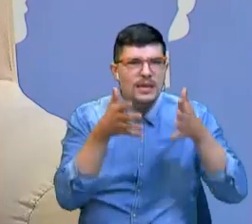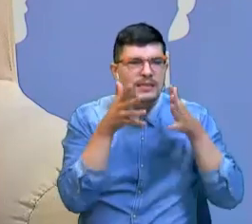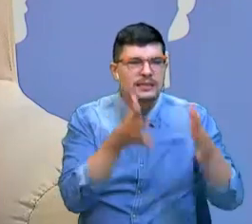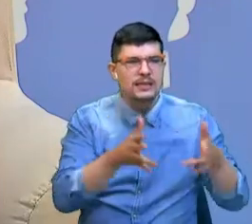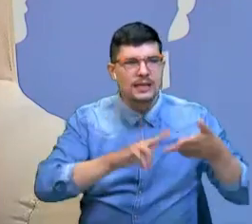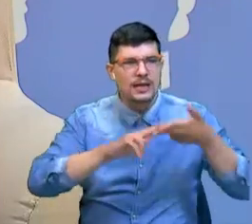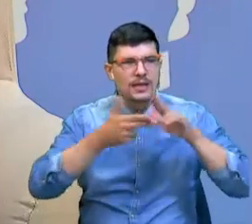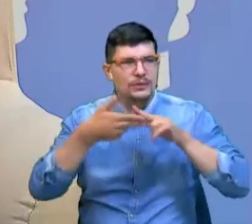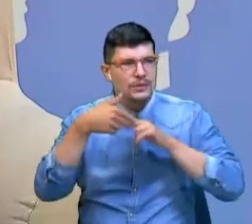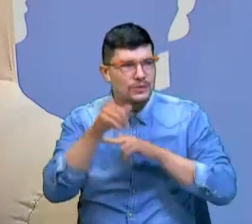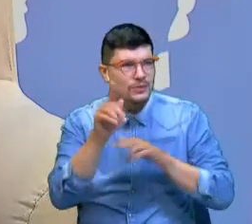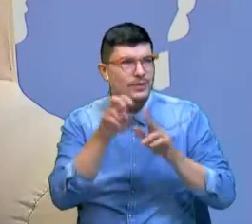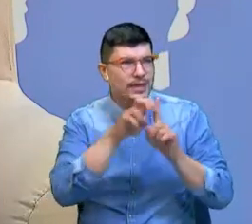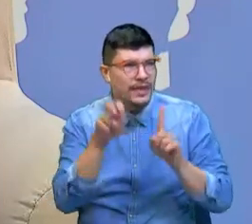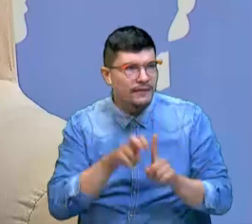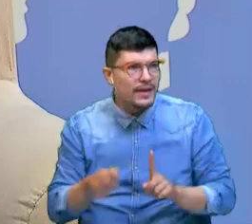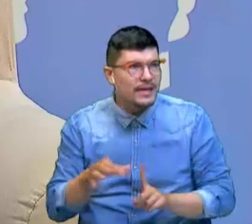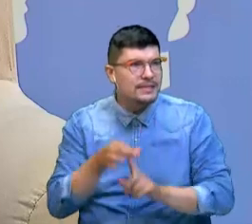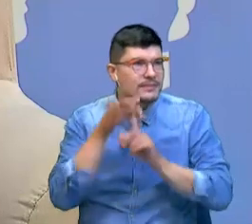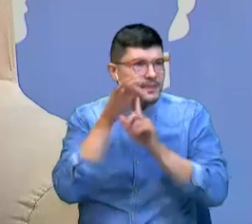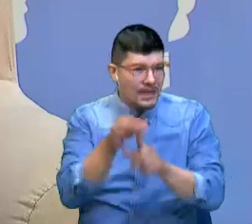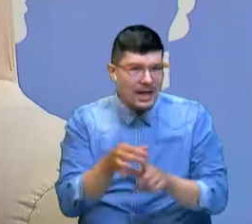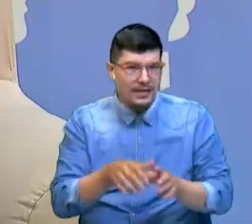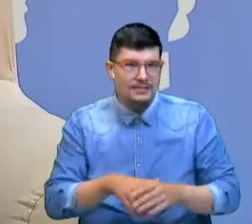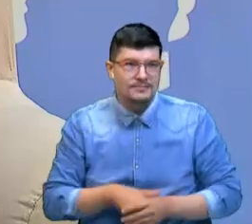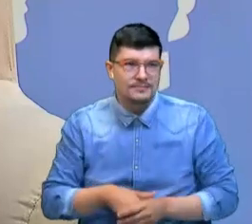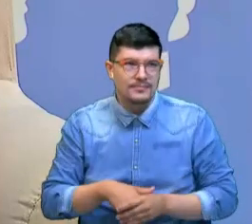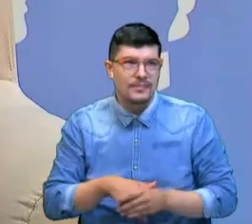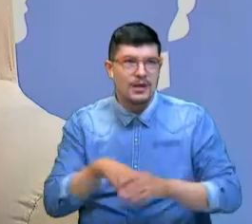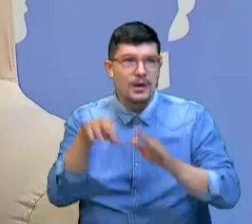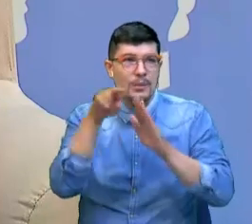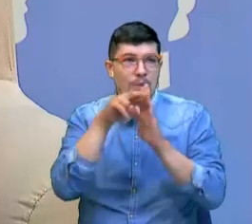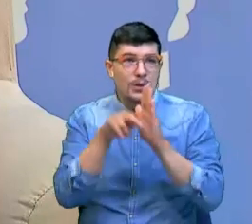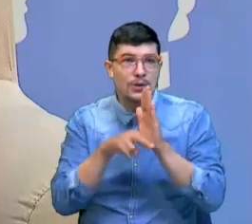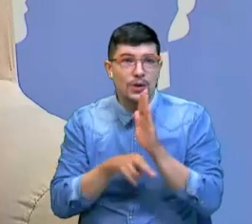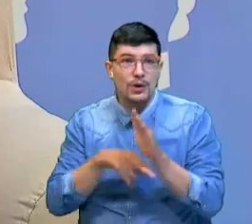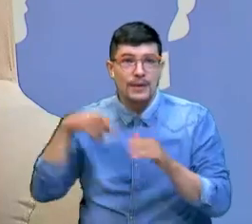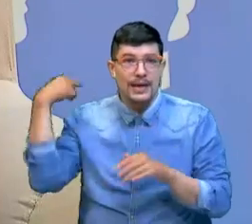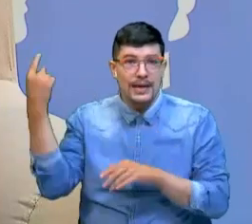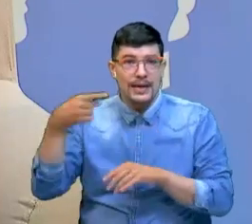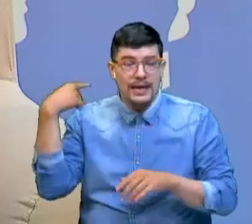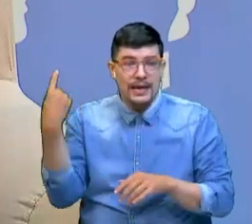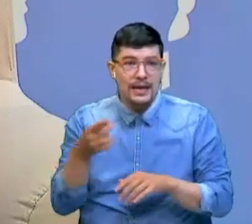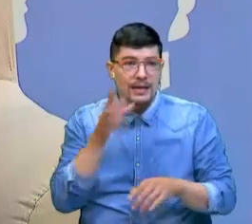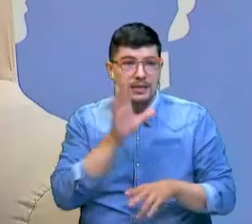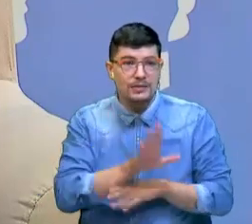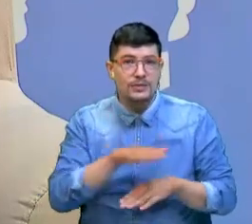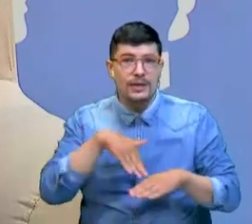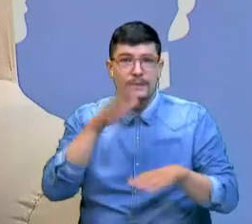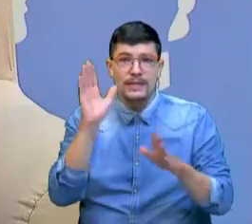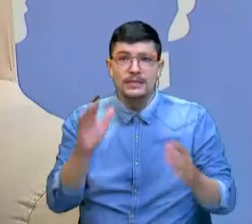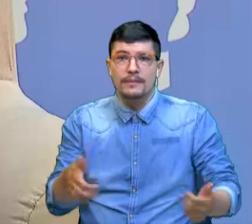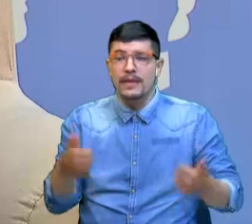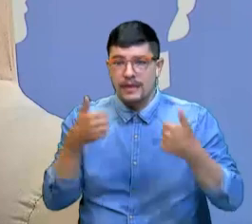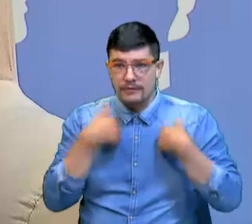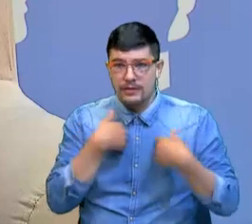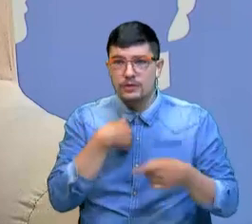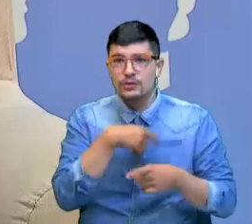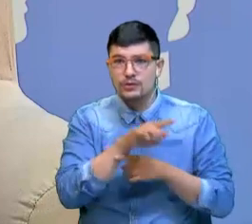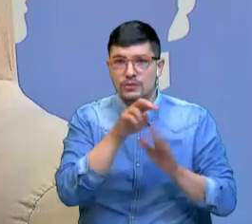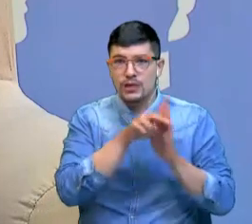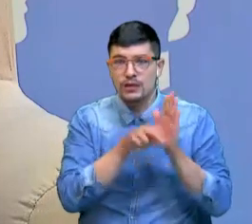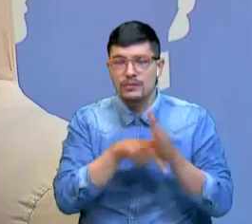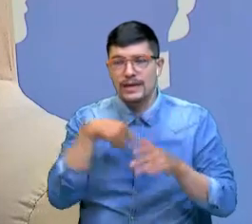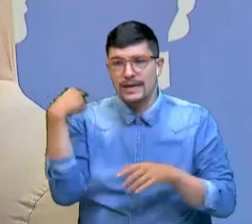los regímenes exceptuados? Un régimen exceptuado, por regla general, trae más beneficios que un régimen